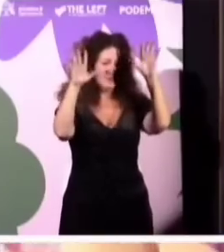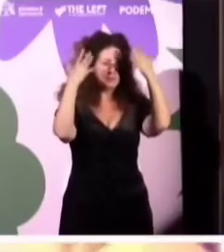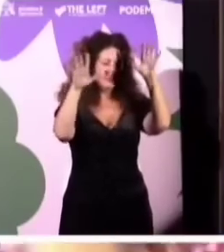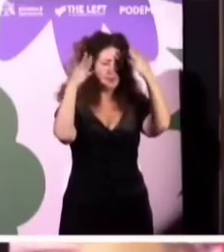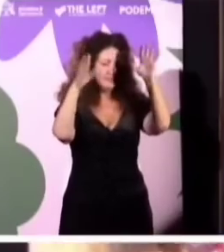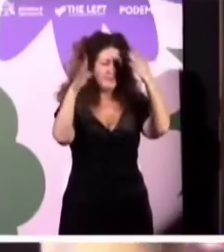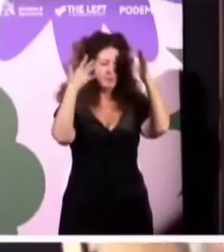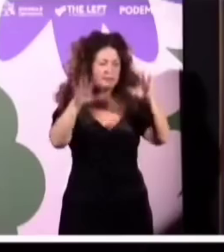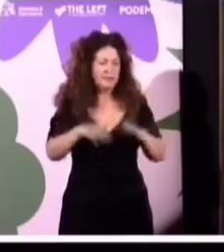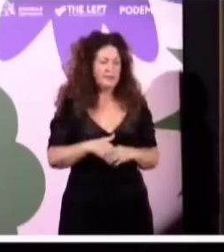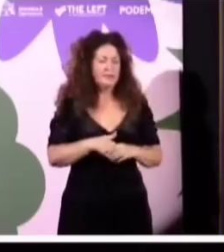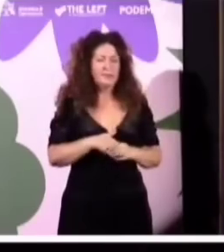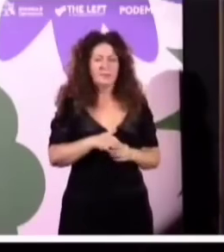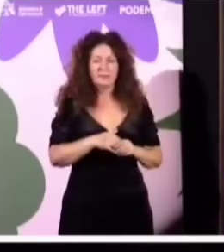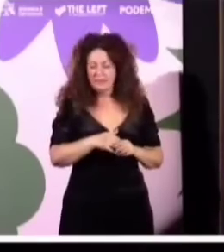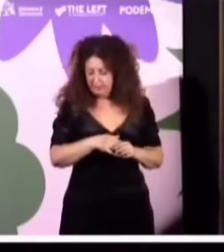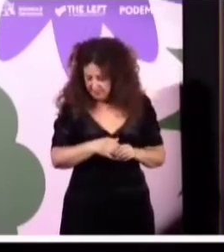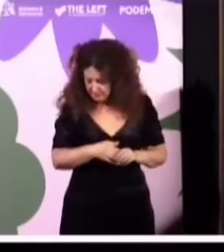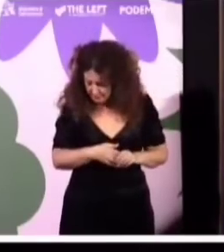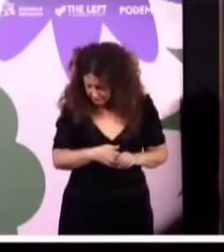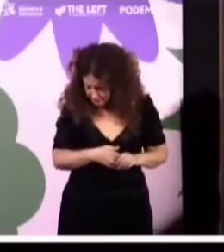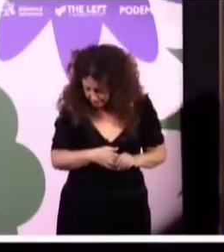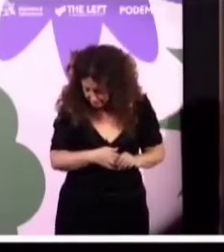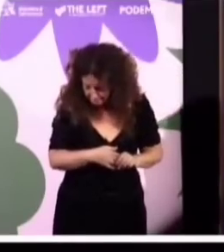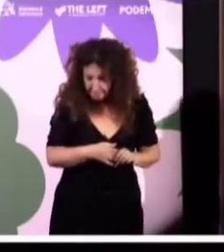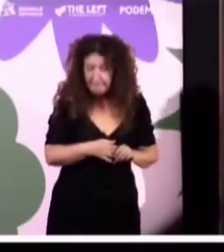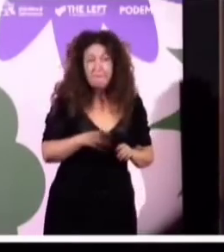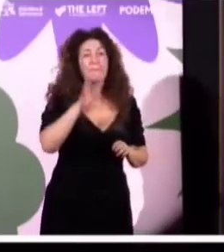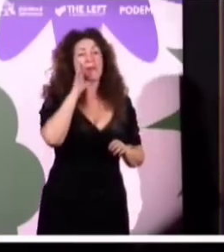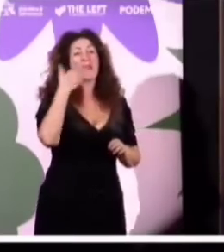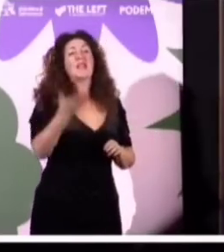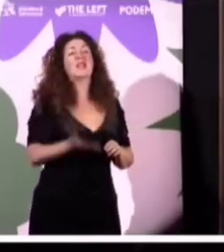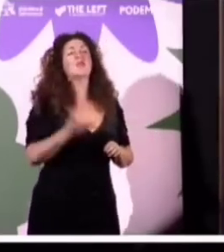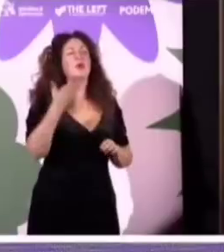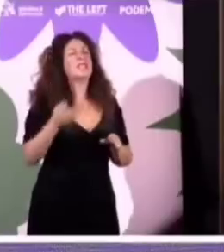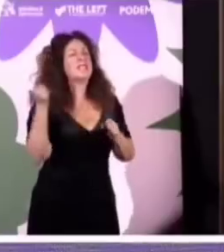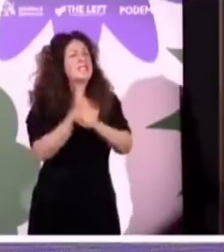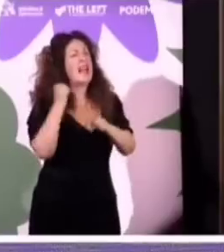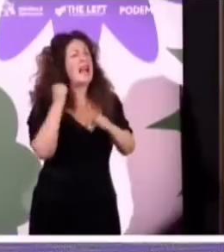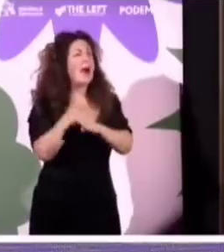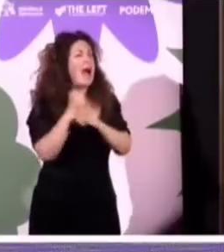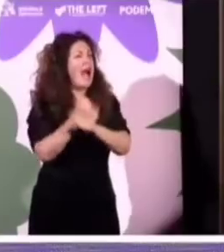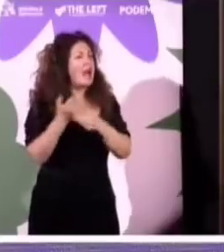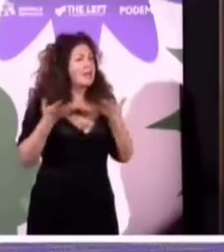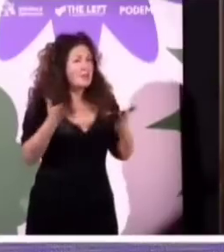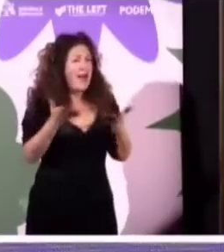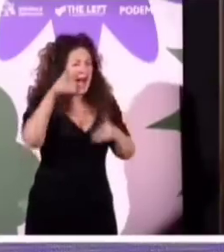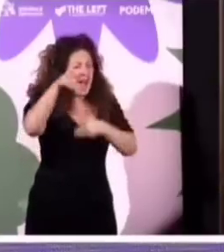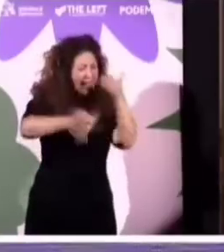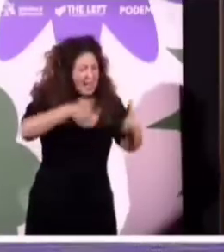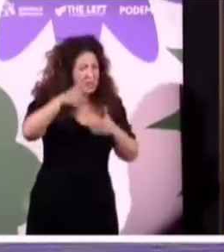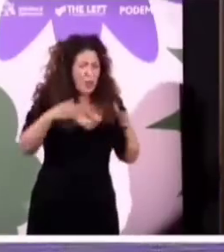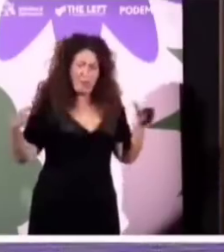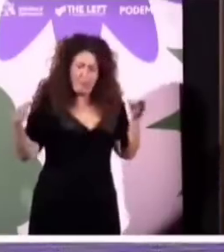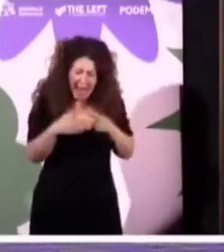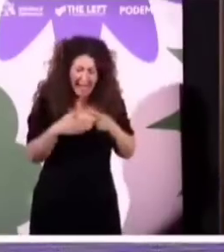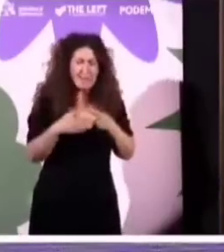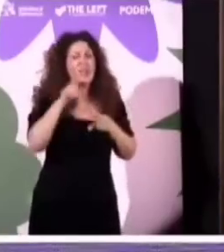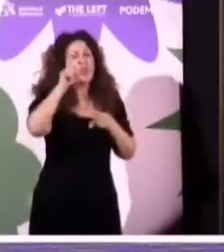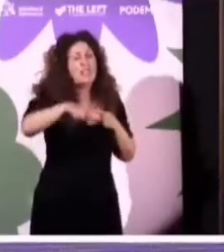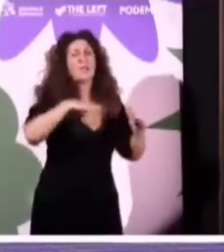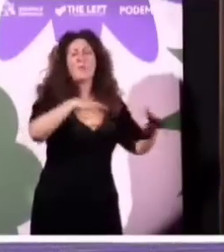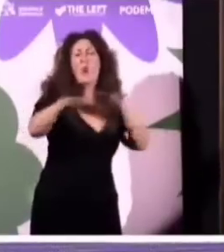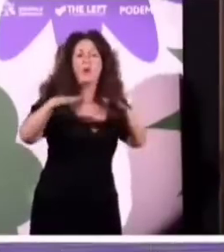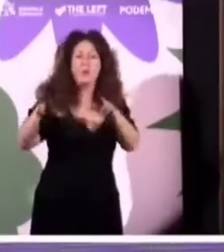Por eso es tan importante trabajar para esas elecciones, trabajar como partido, pero trabajar también con los